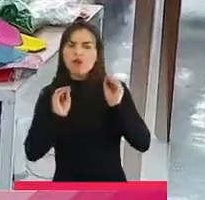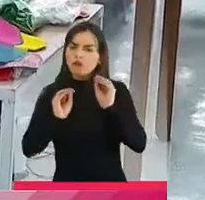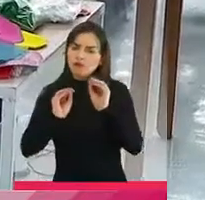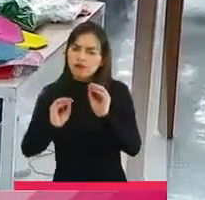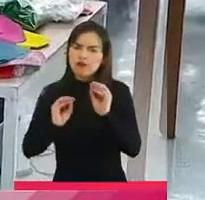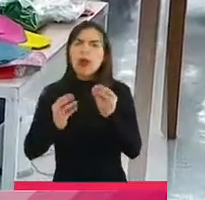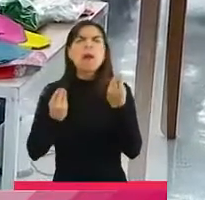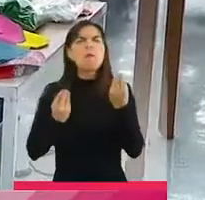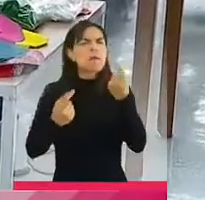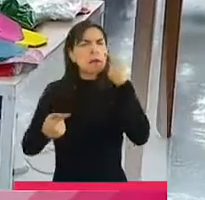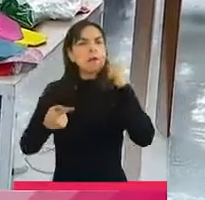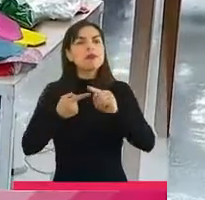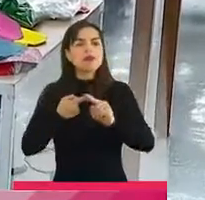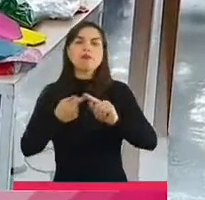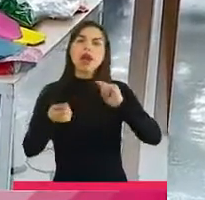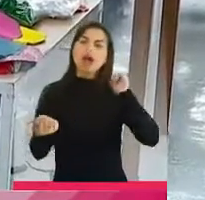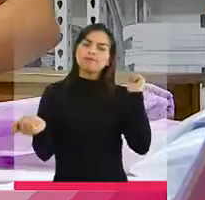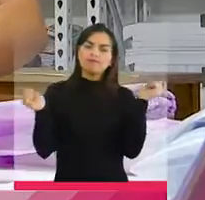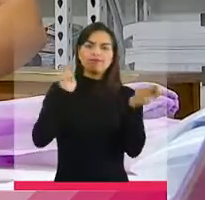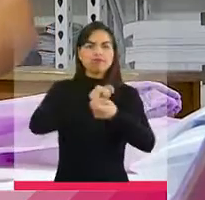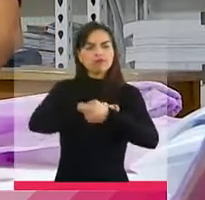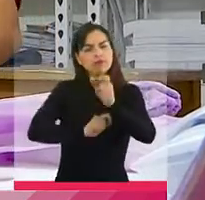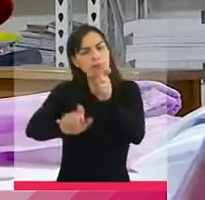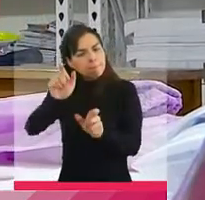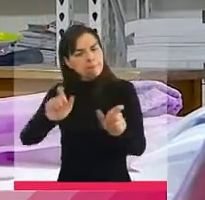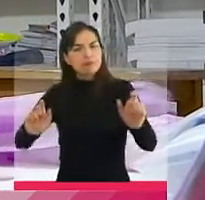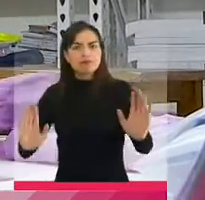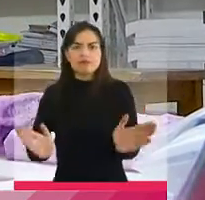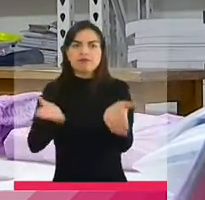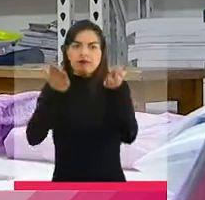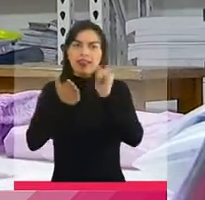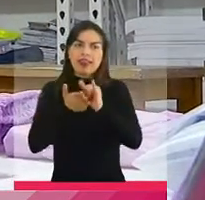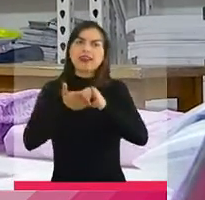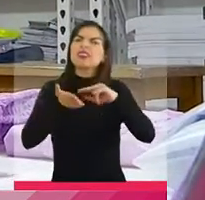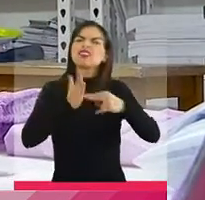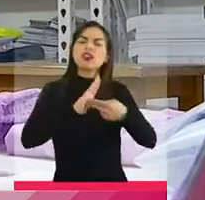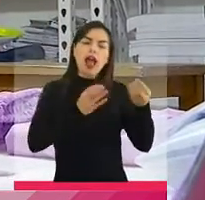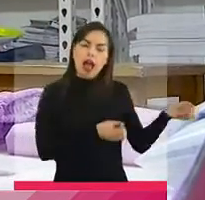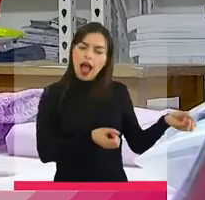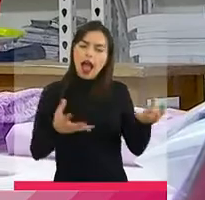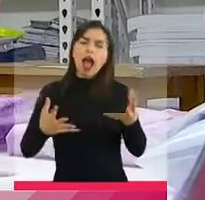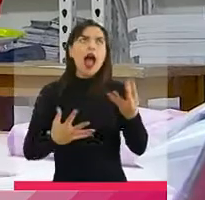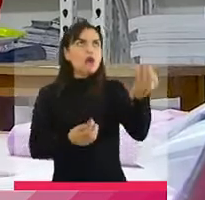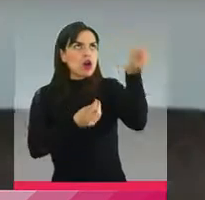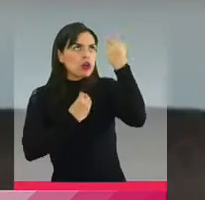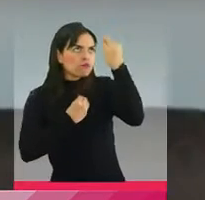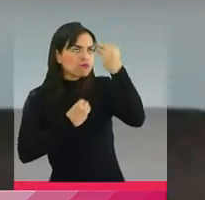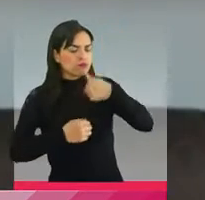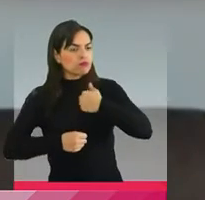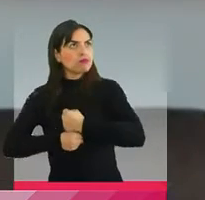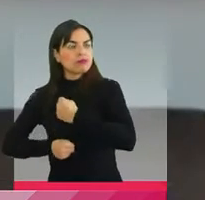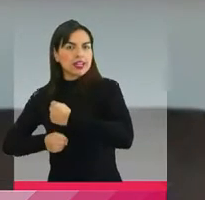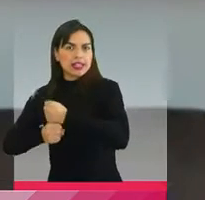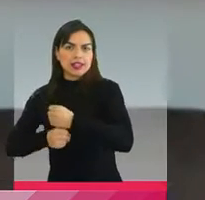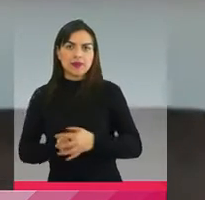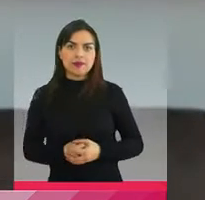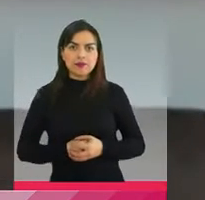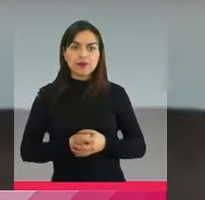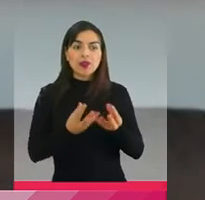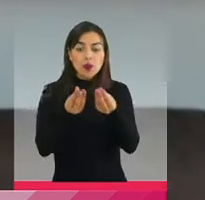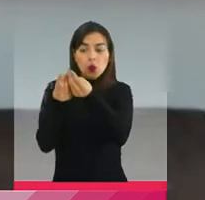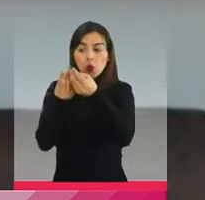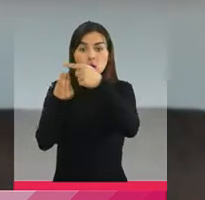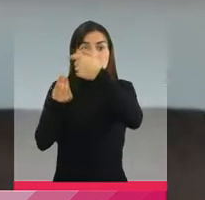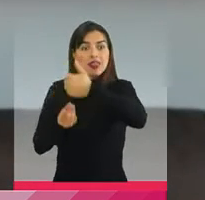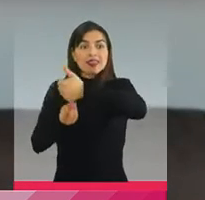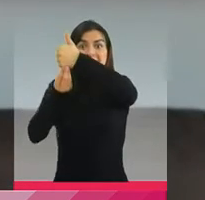transformación permanente de los mercados y brindar opciones de reentrenamiento laboral. El Consejo Directivo Nacional del SENA aprobó